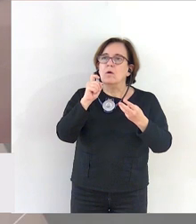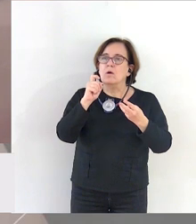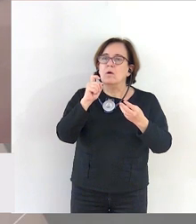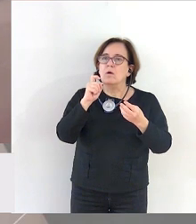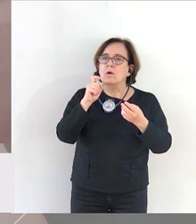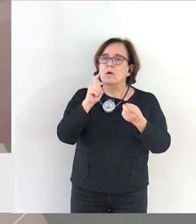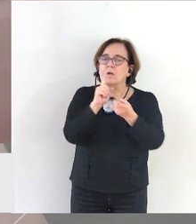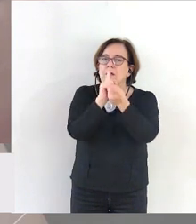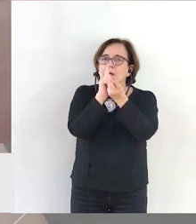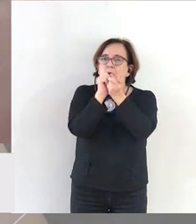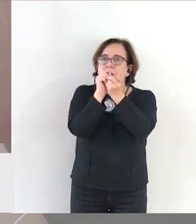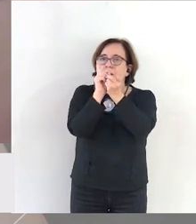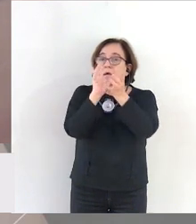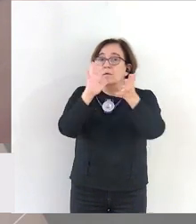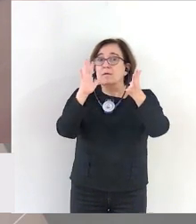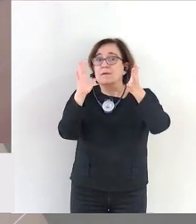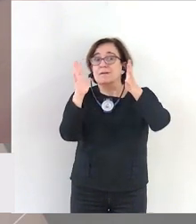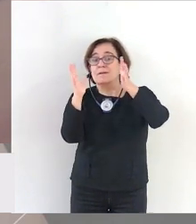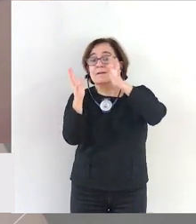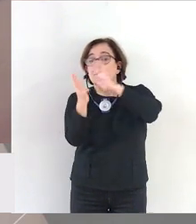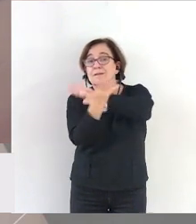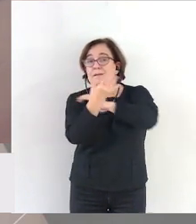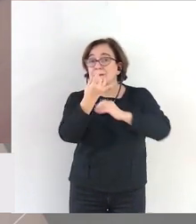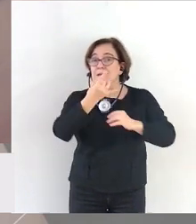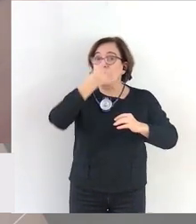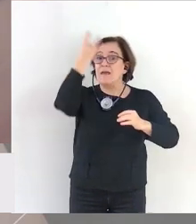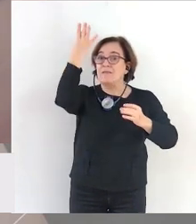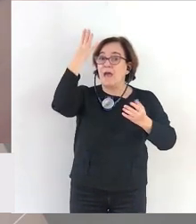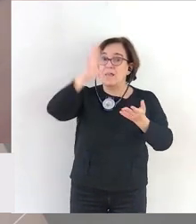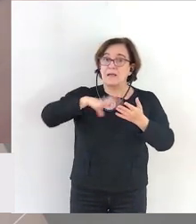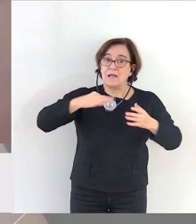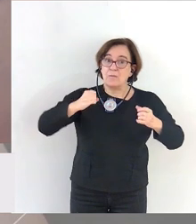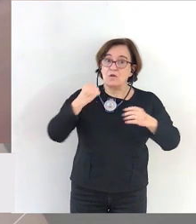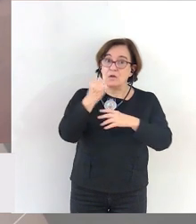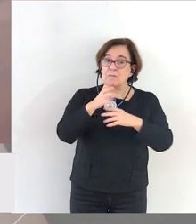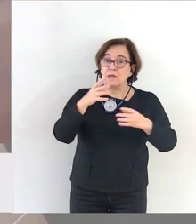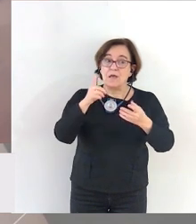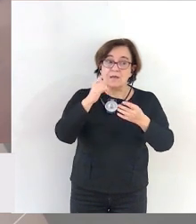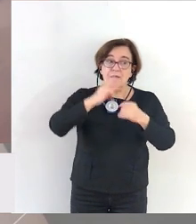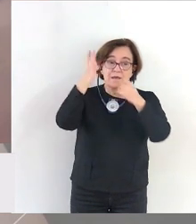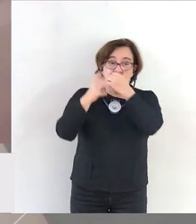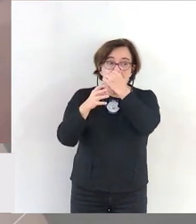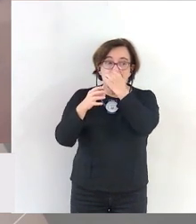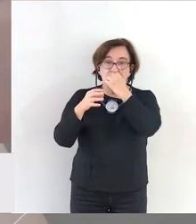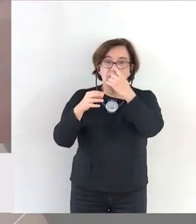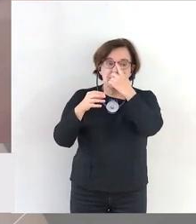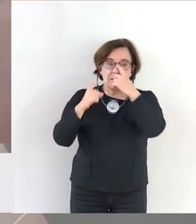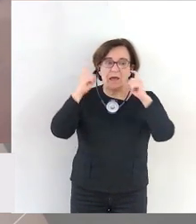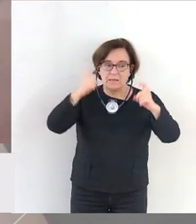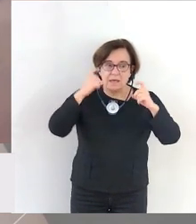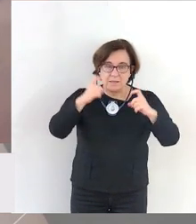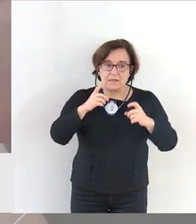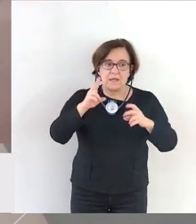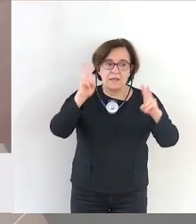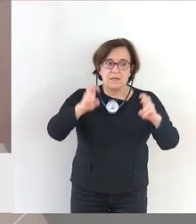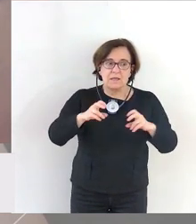transportando a las ideas que queremos reforzar Si volvemos a la idea de tratar el tema de El